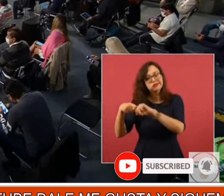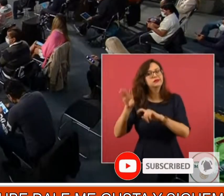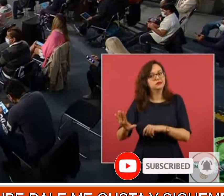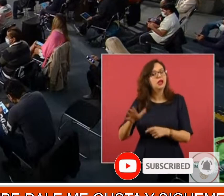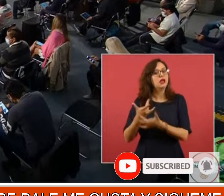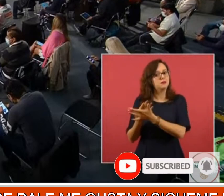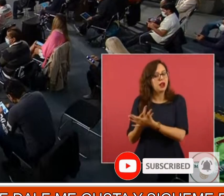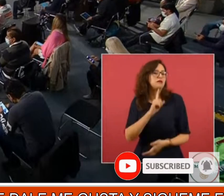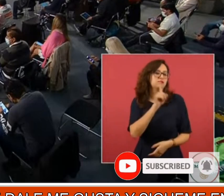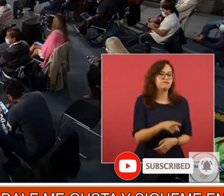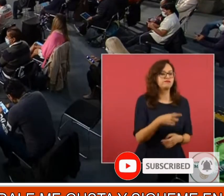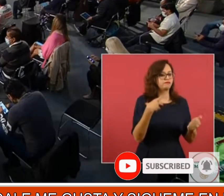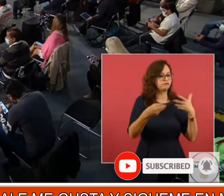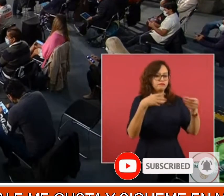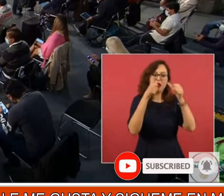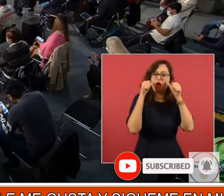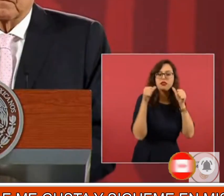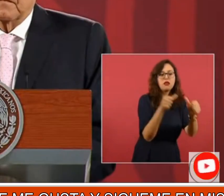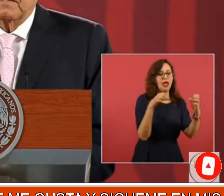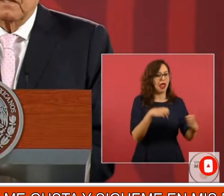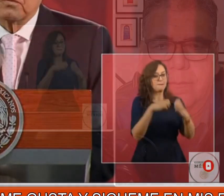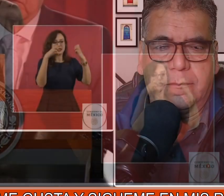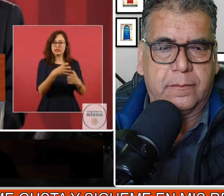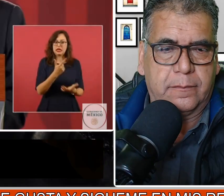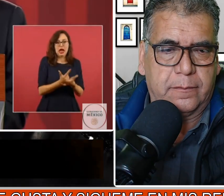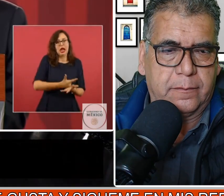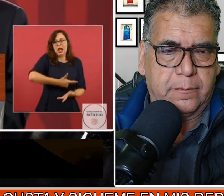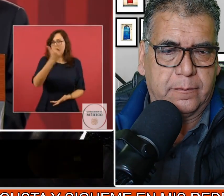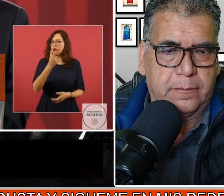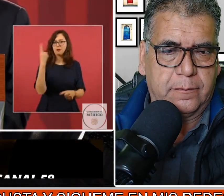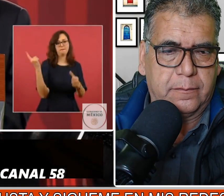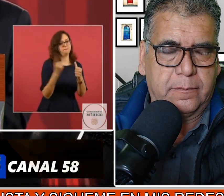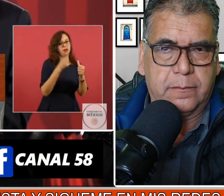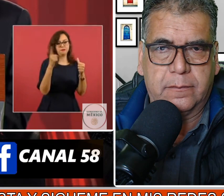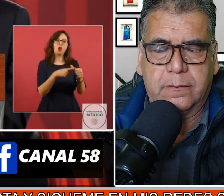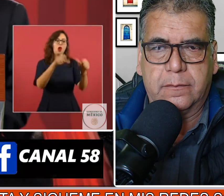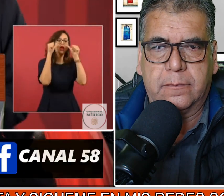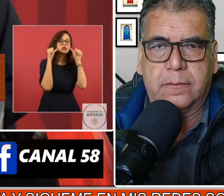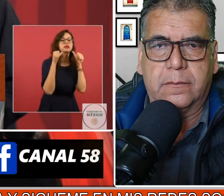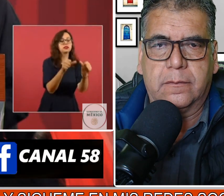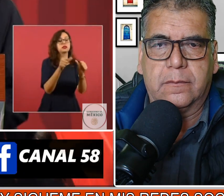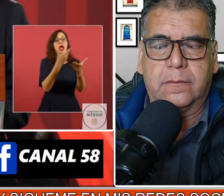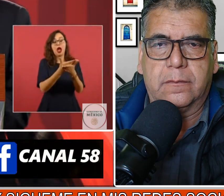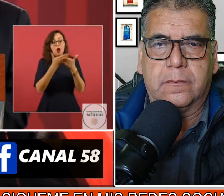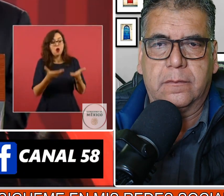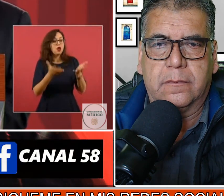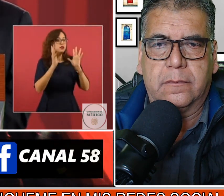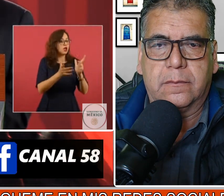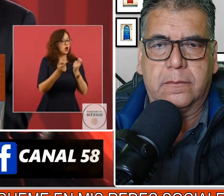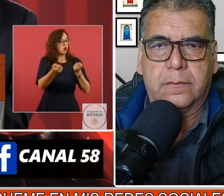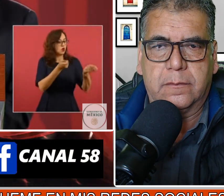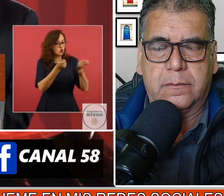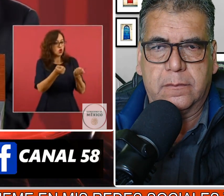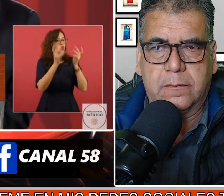sus efectos más dañinos, ahora ya estamos con